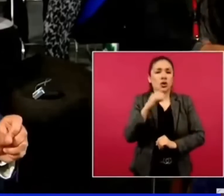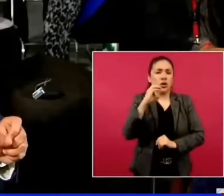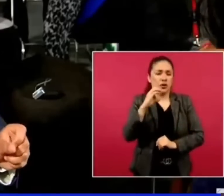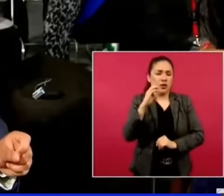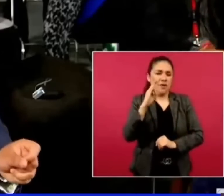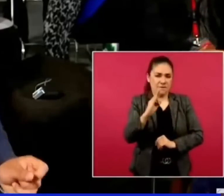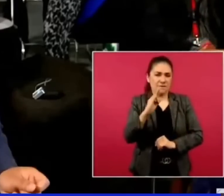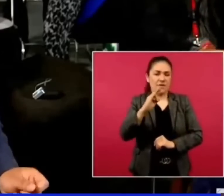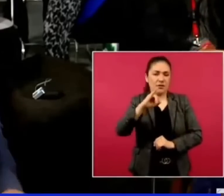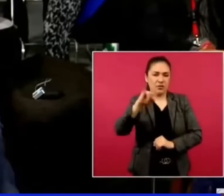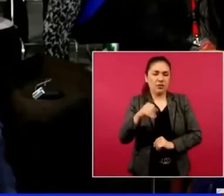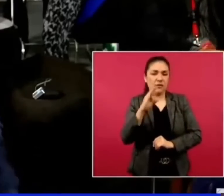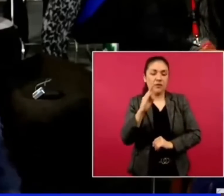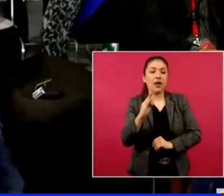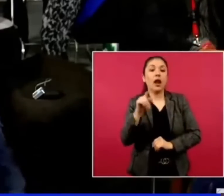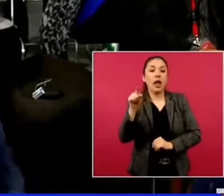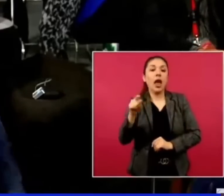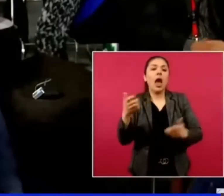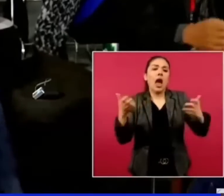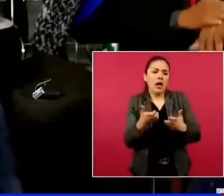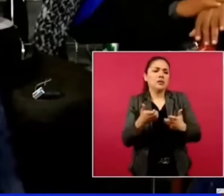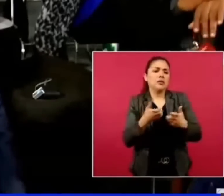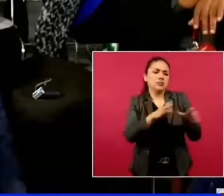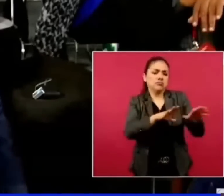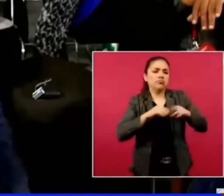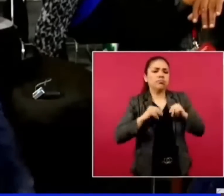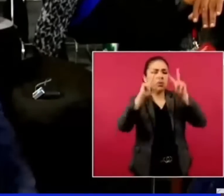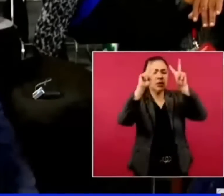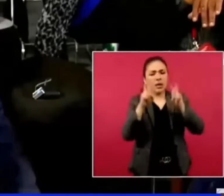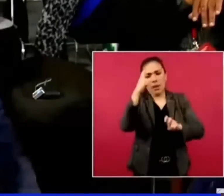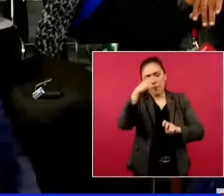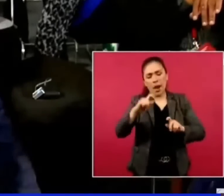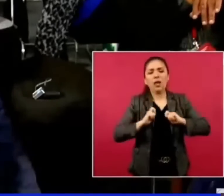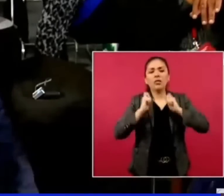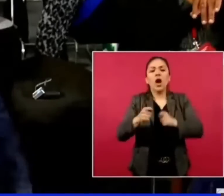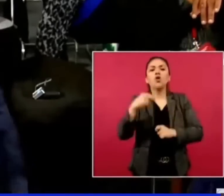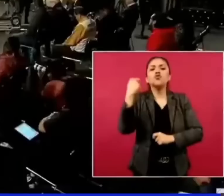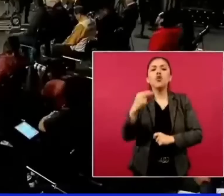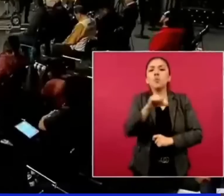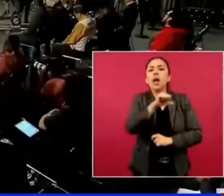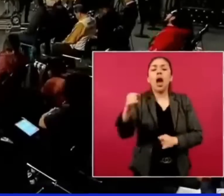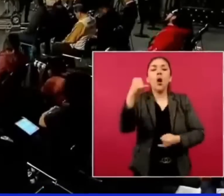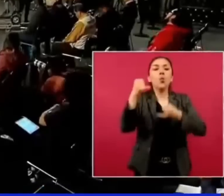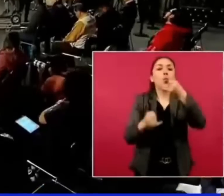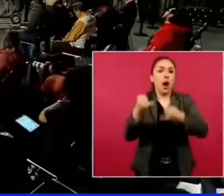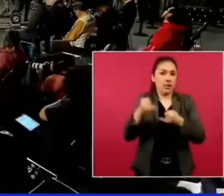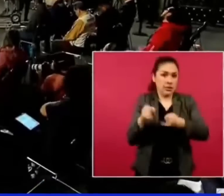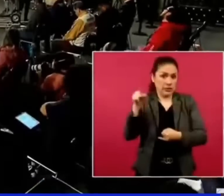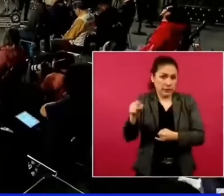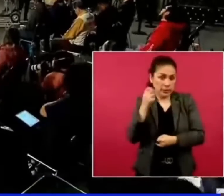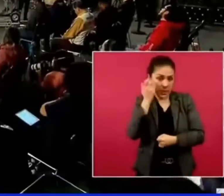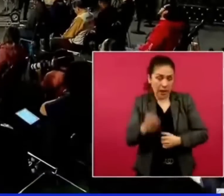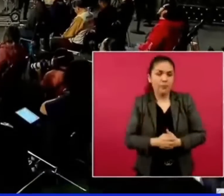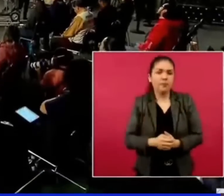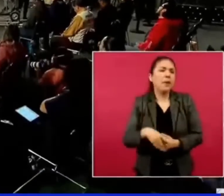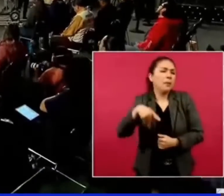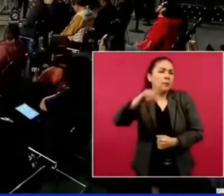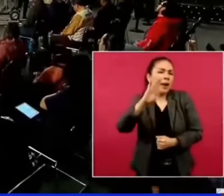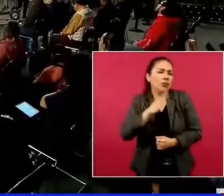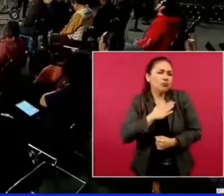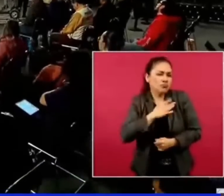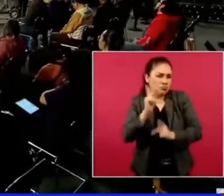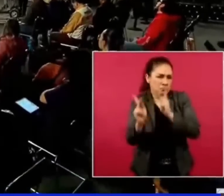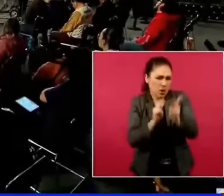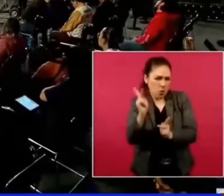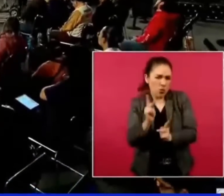pues se hacía cargo de lo que es el tema del nombramiento de los jueces por principio de cuentas. Pero la pregunta, la